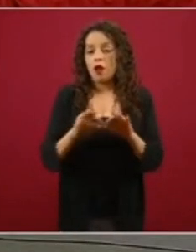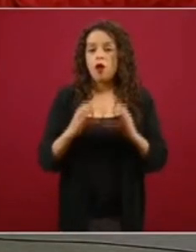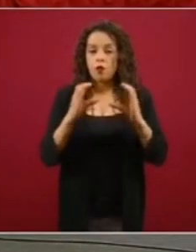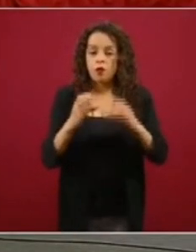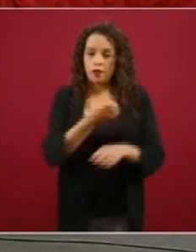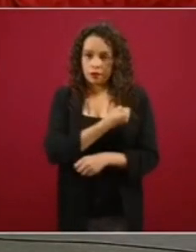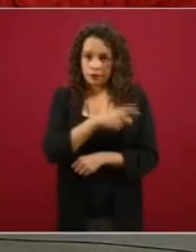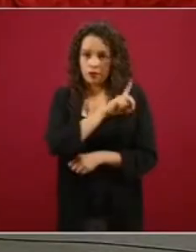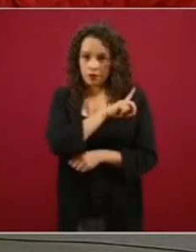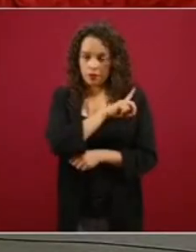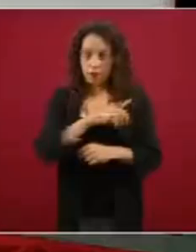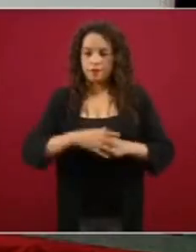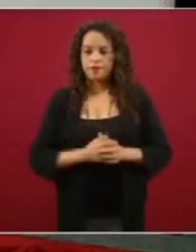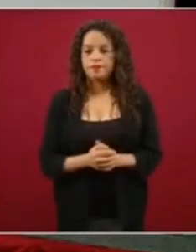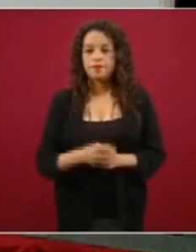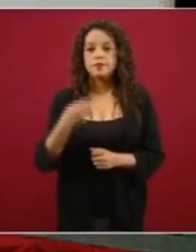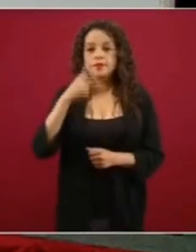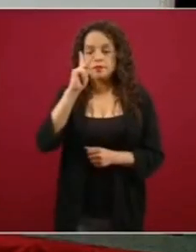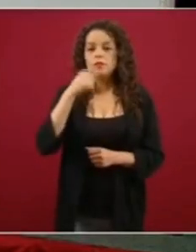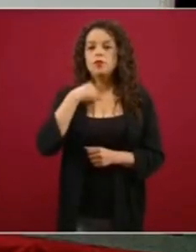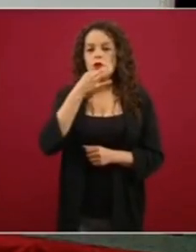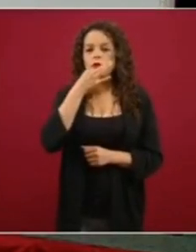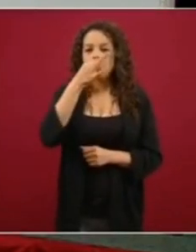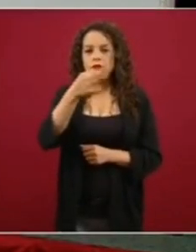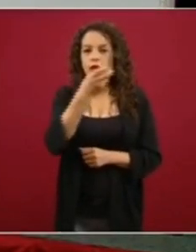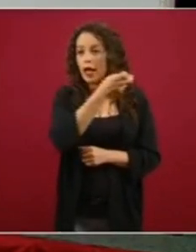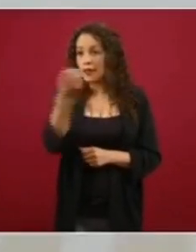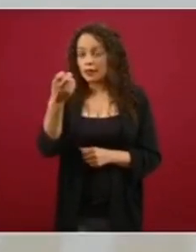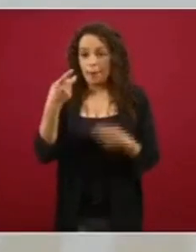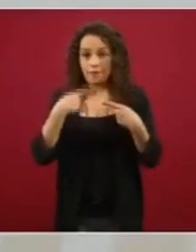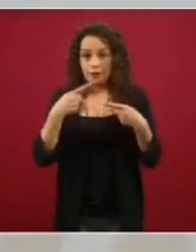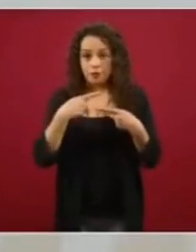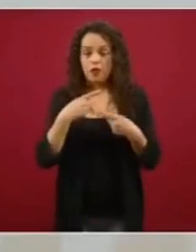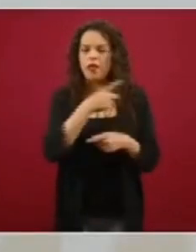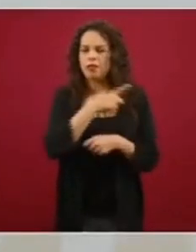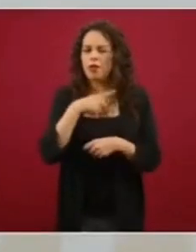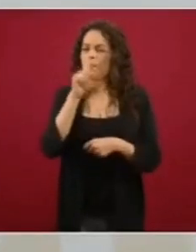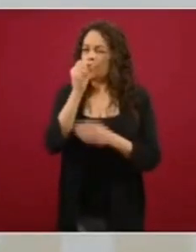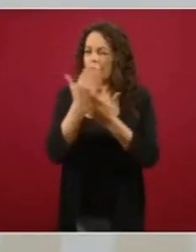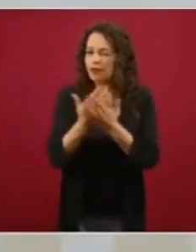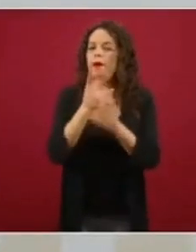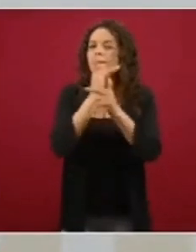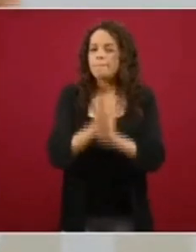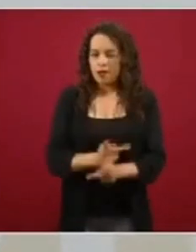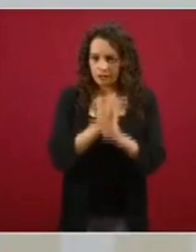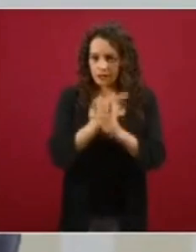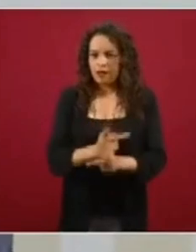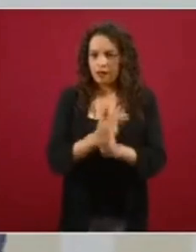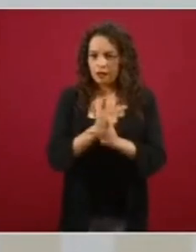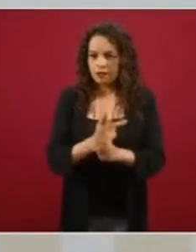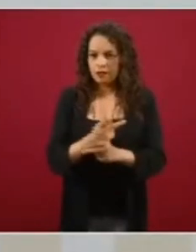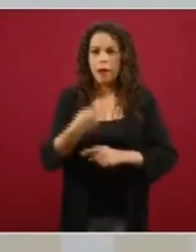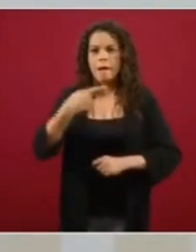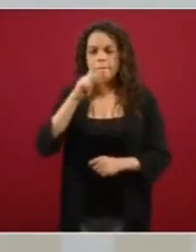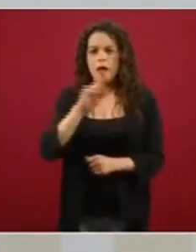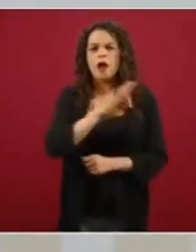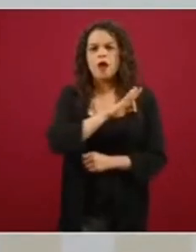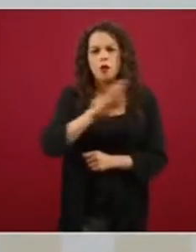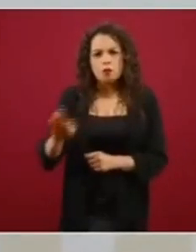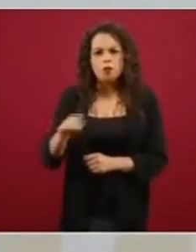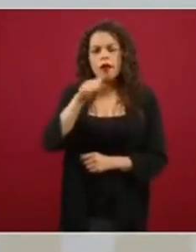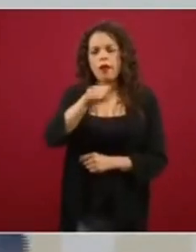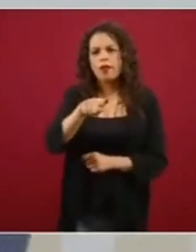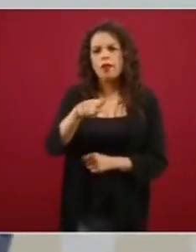personas es que tengan paciencia. También pueden preguntar perfectamente en la línea del bienestar, en los correos electrónicos que